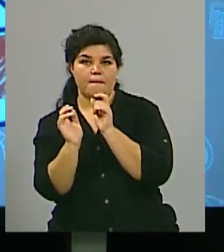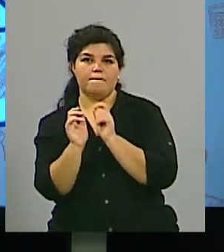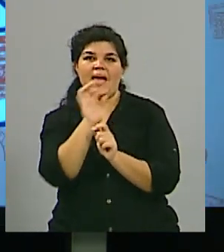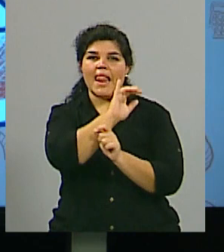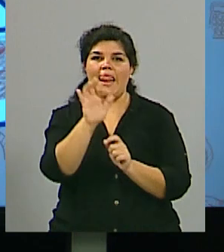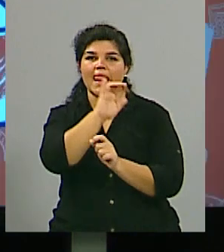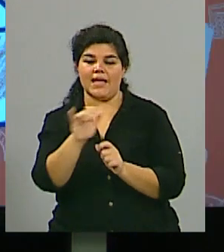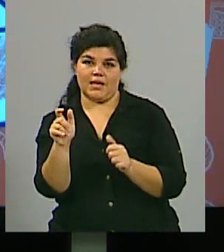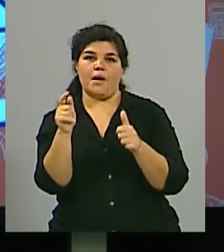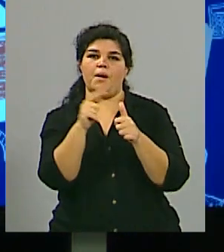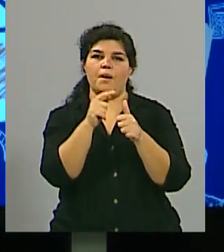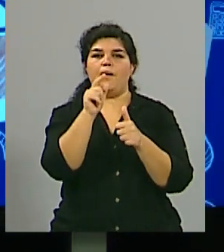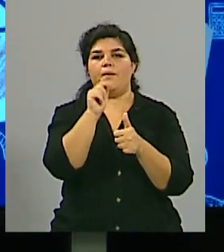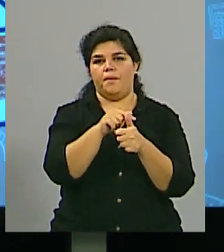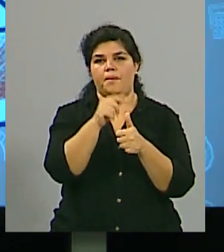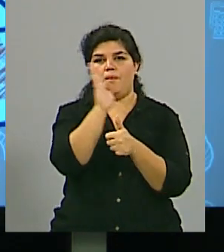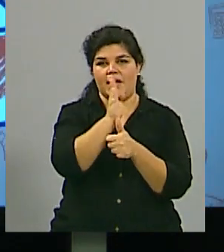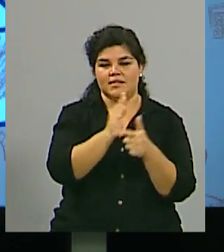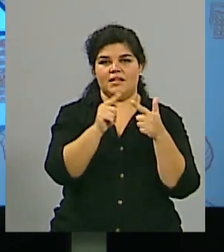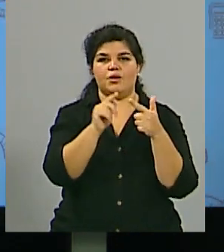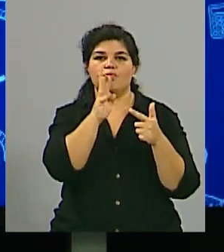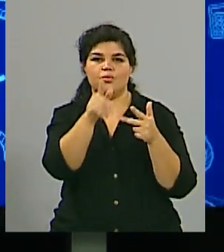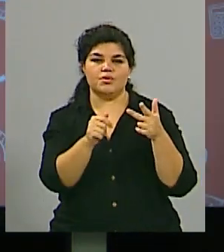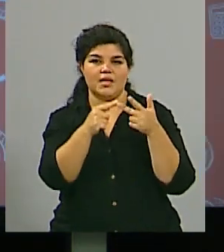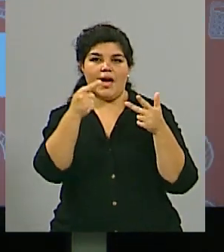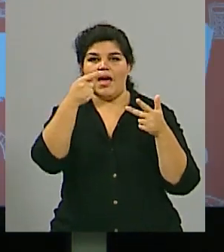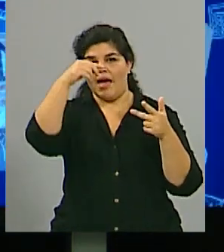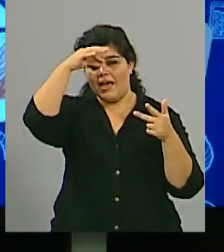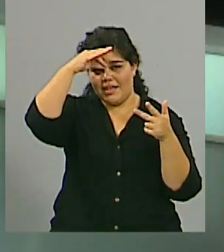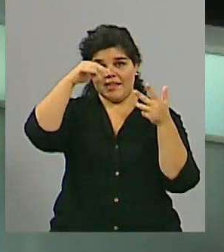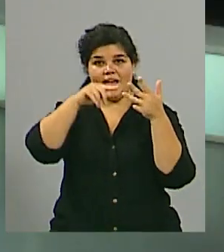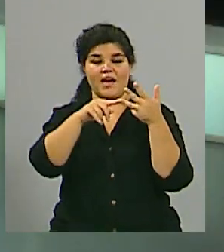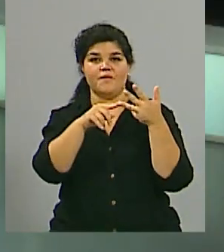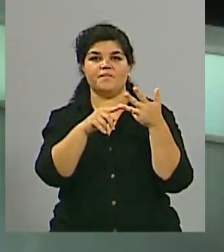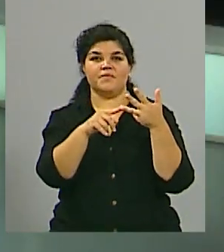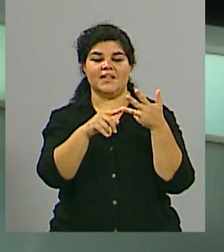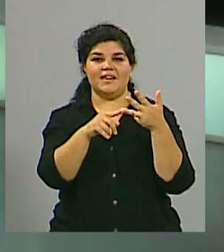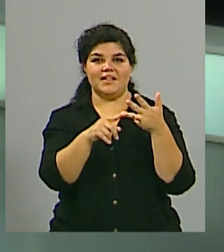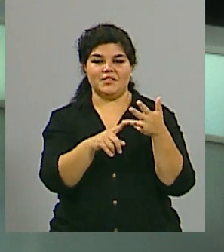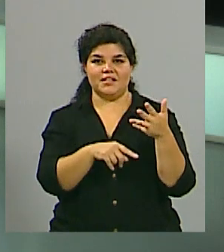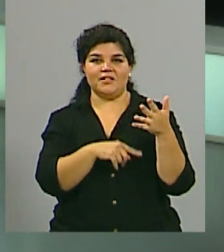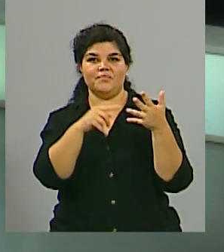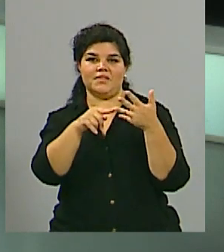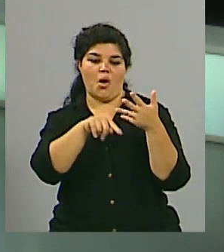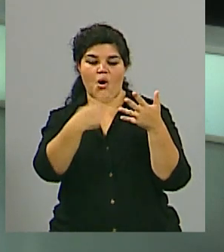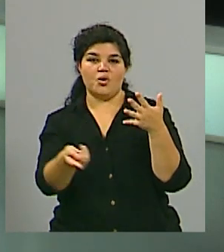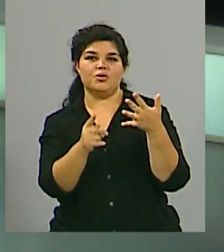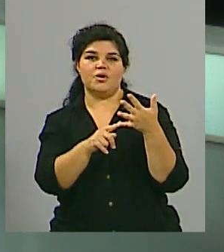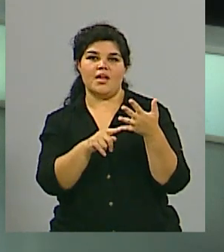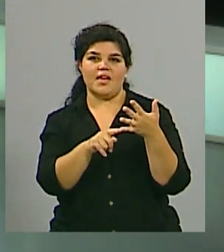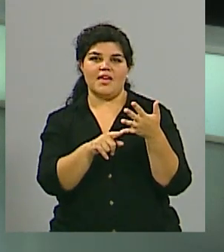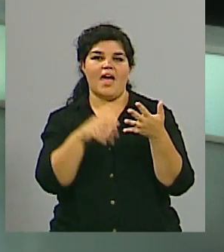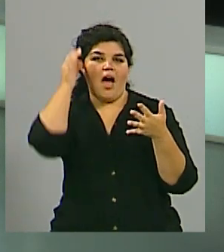los países que hacen el club, ¿no? Que es Brasil, Rusia, India, China y Sudáfrica. Y lo interesante que tienen es que no es algo que ellos crearon, sino